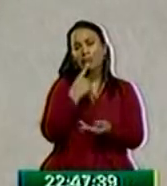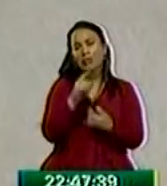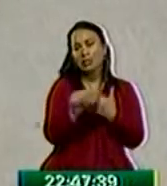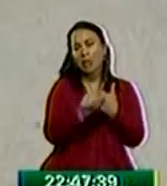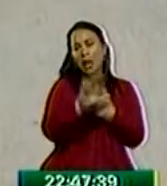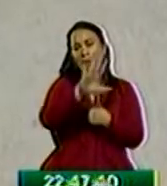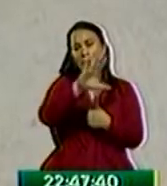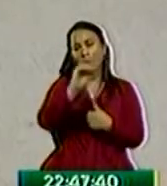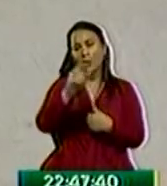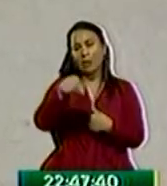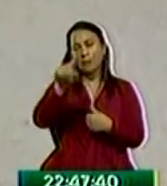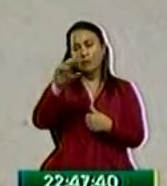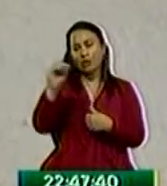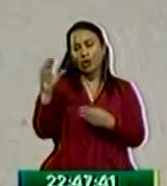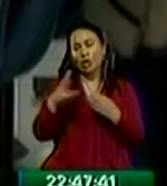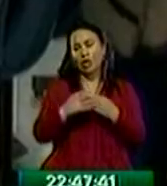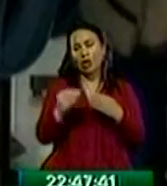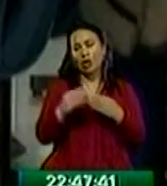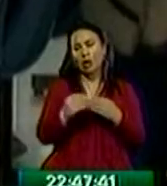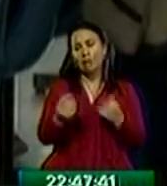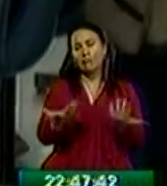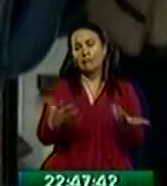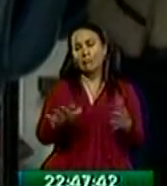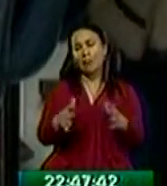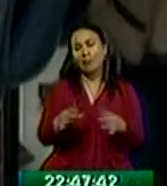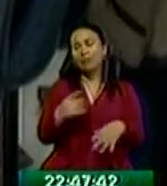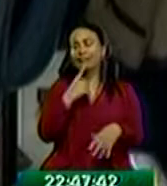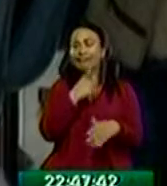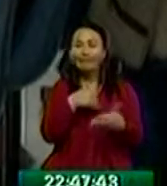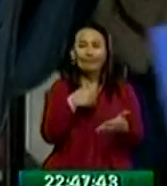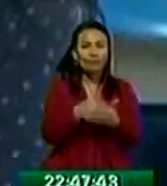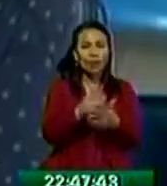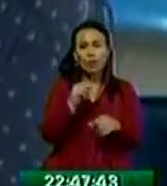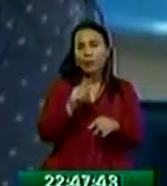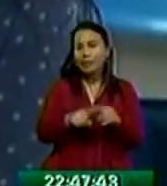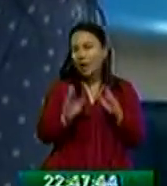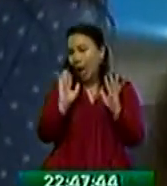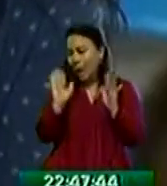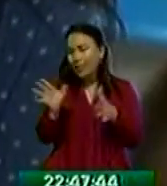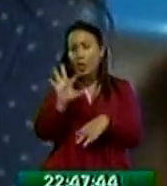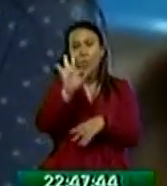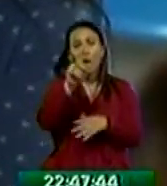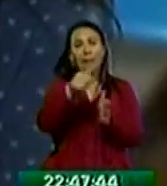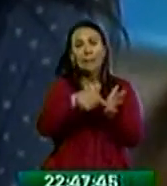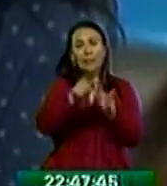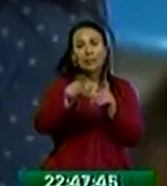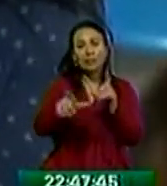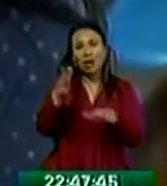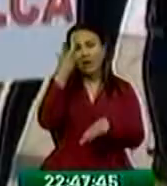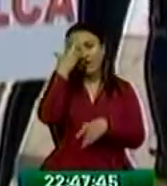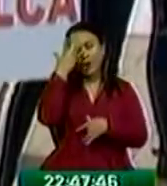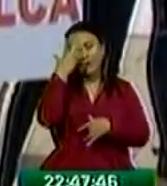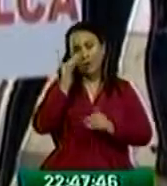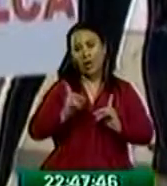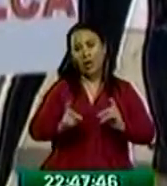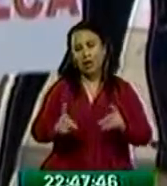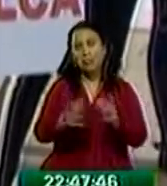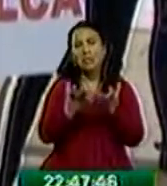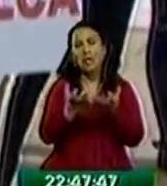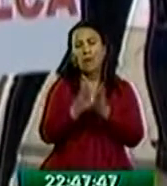cerca de 50 millones de dólares, lo que ponía en riesgo la atención a 9.000 pacientes oncológicos,